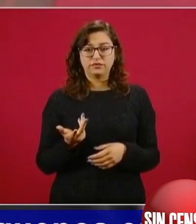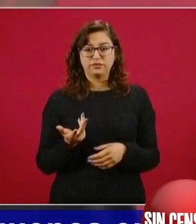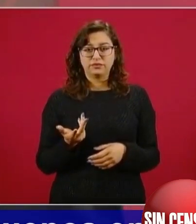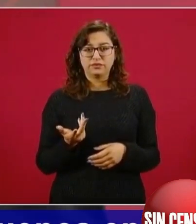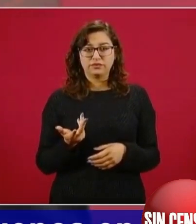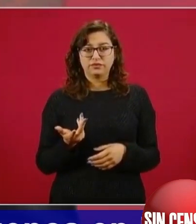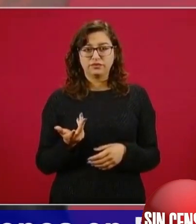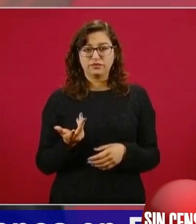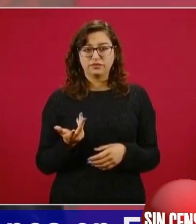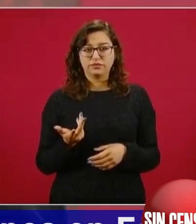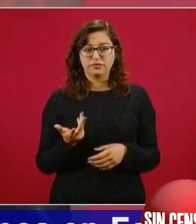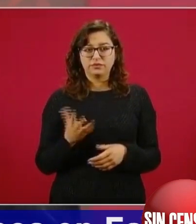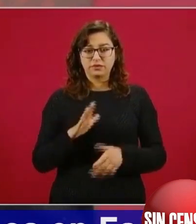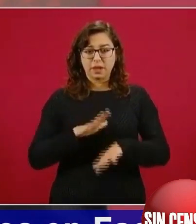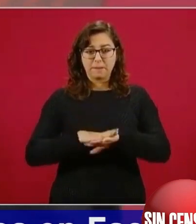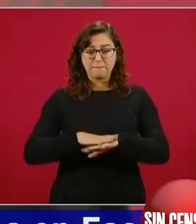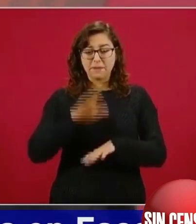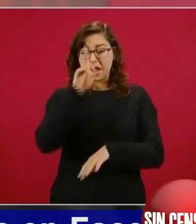y más